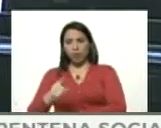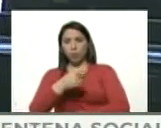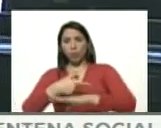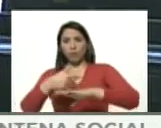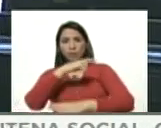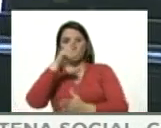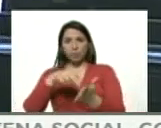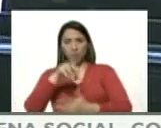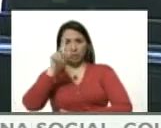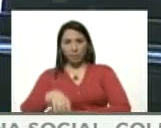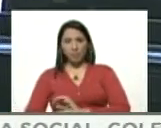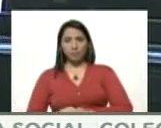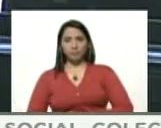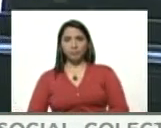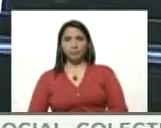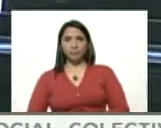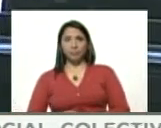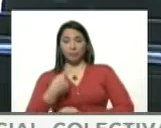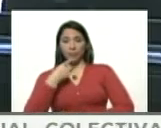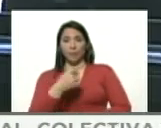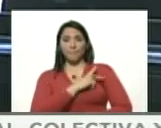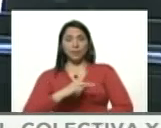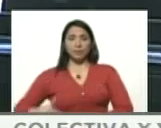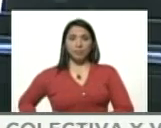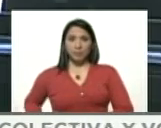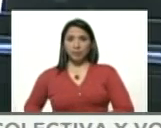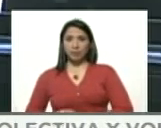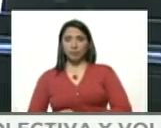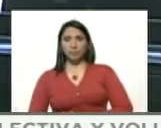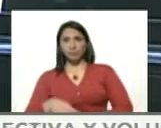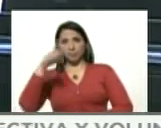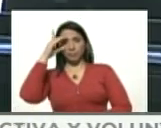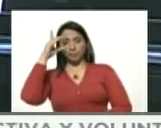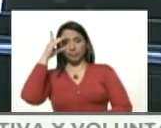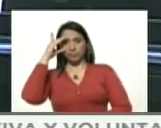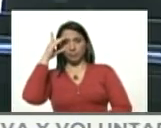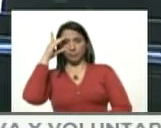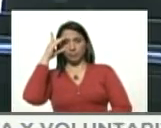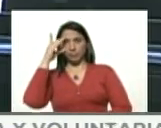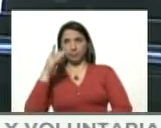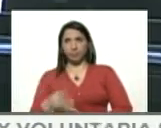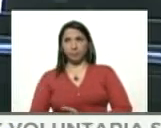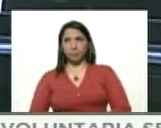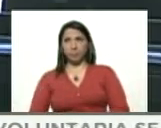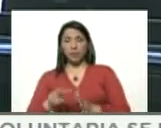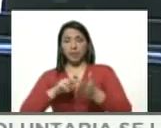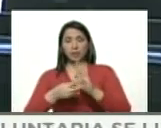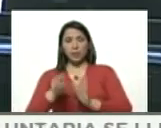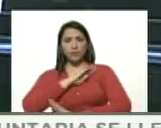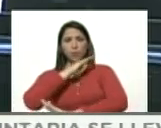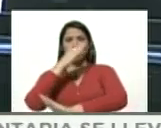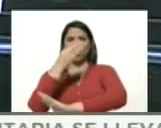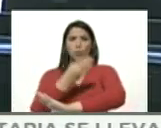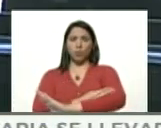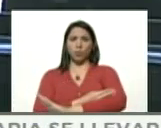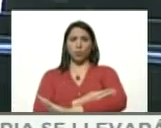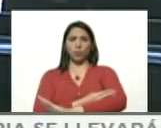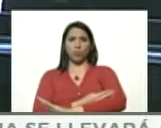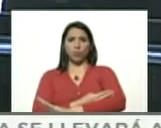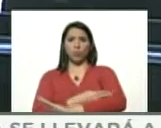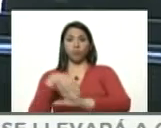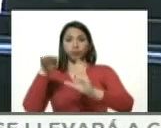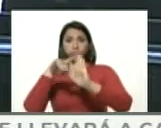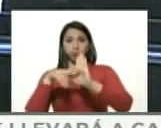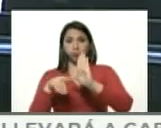Ejecutivo, y se también decía la Vicepresidenta Ejecutiva de la República, doctora Delcy Rodríguez Gómez, lo que es el fortalecimiento del protocolo